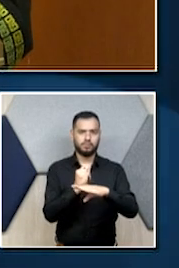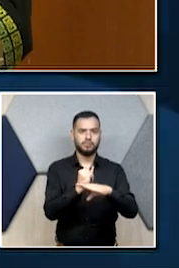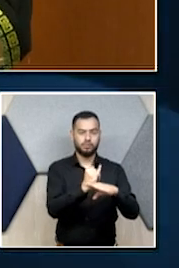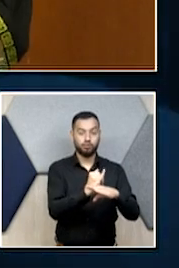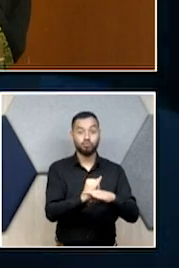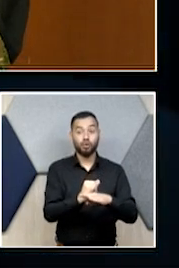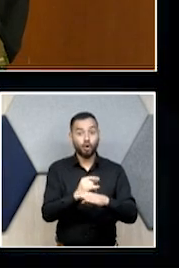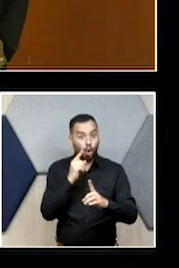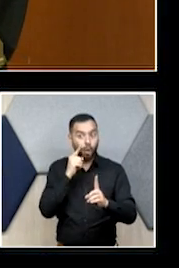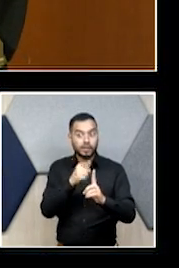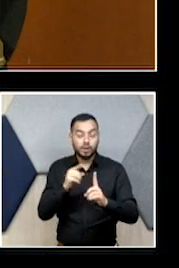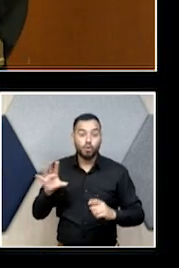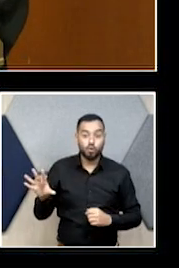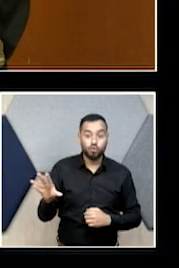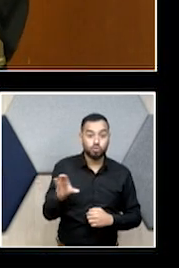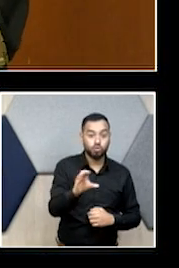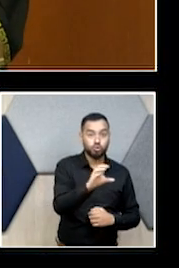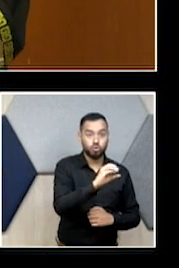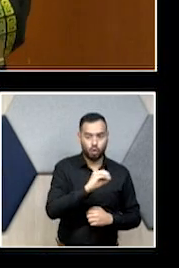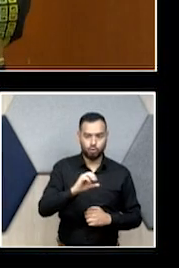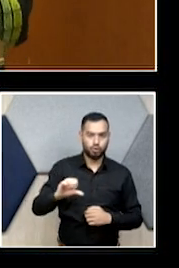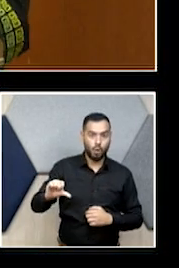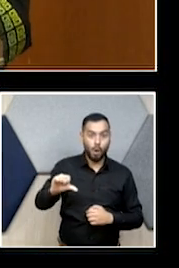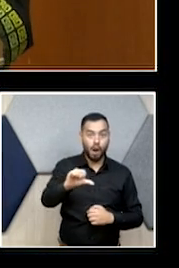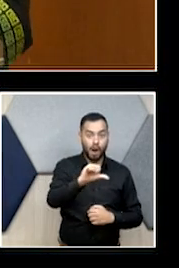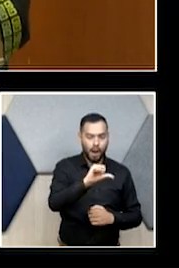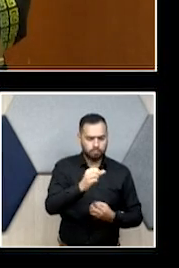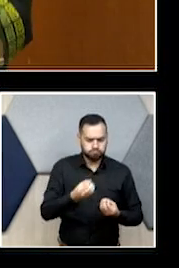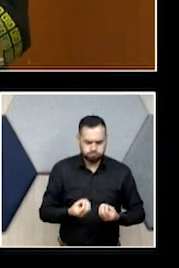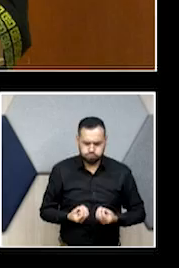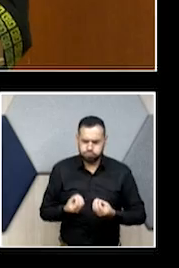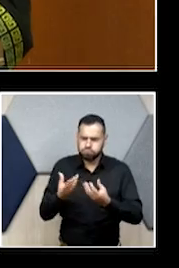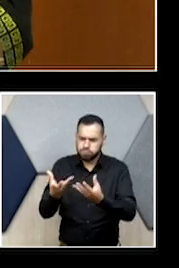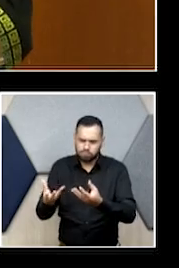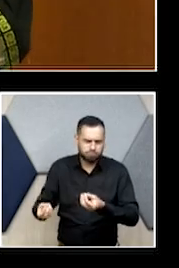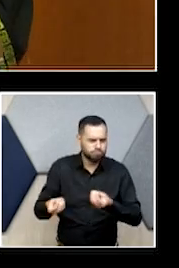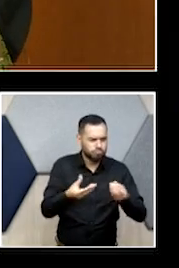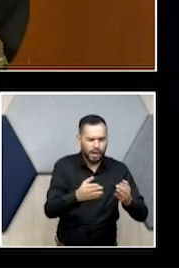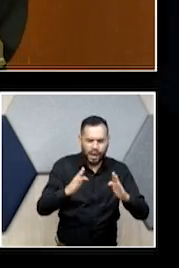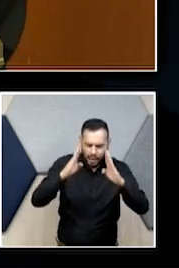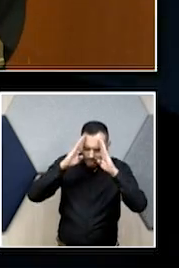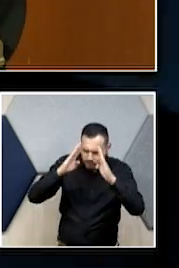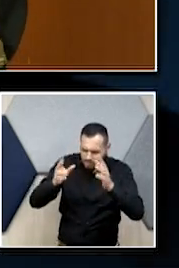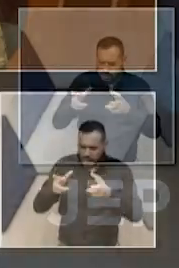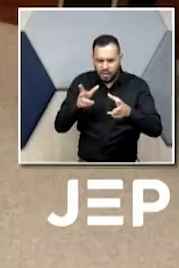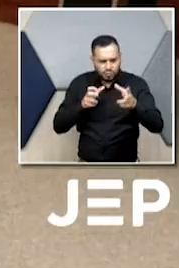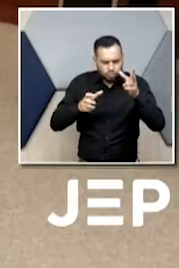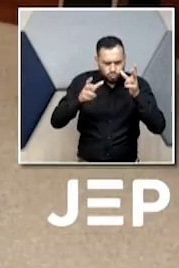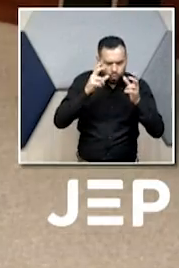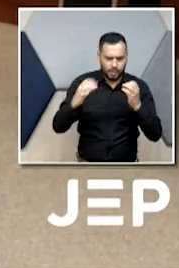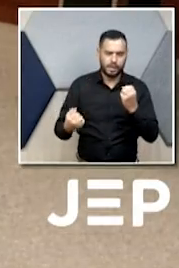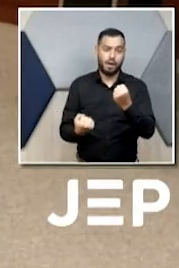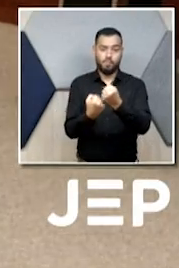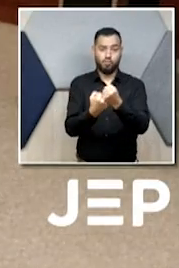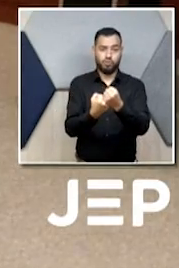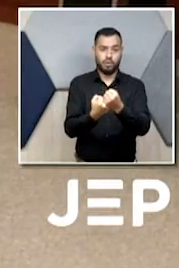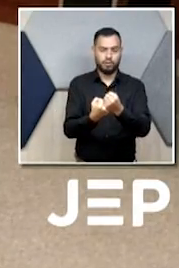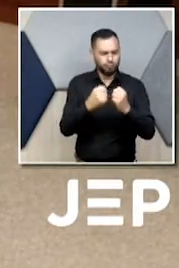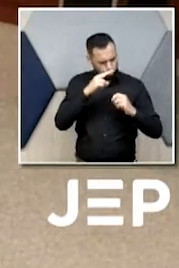todas estamos para aportar, para escuchar y para apoyarnos. La construcción